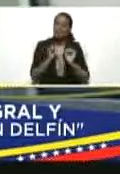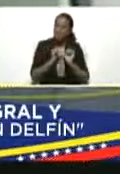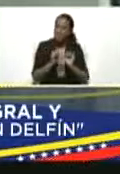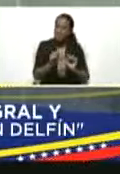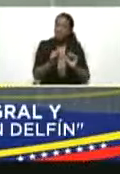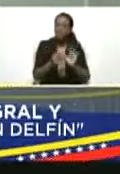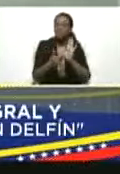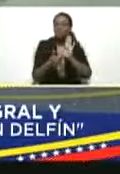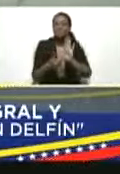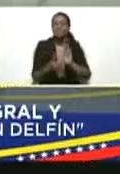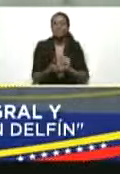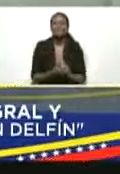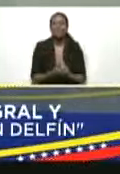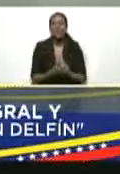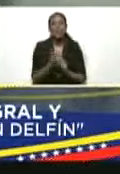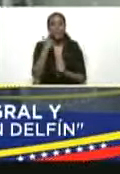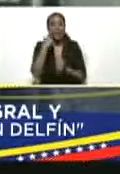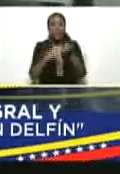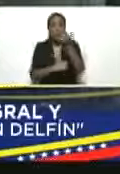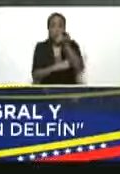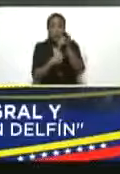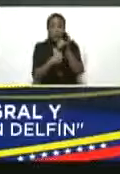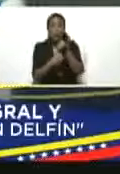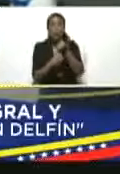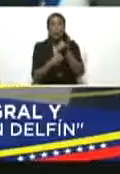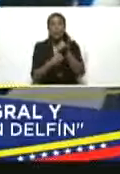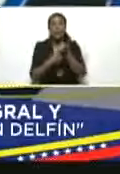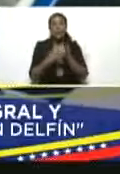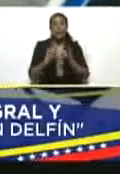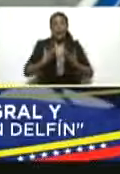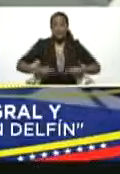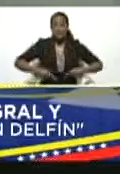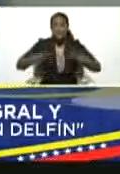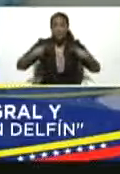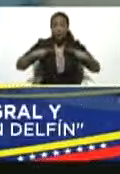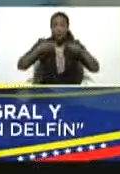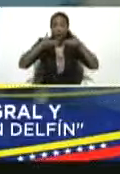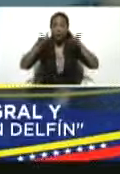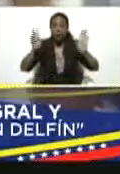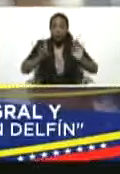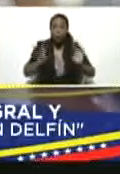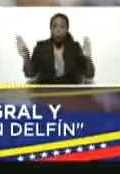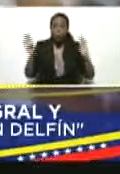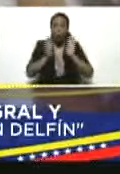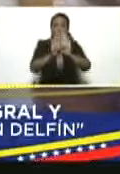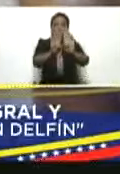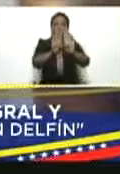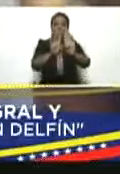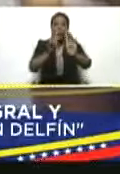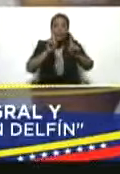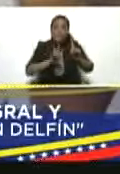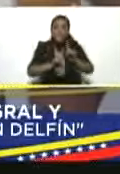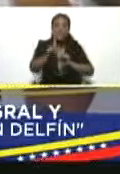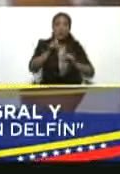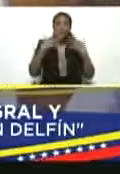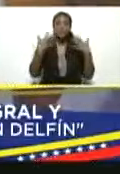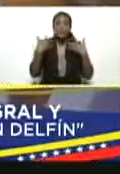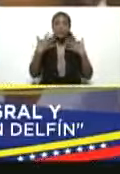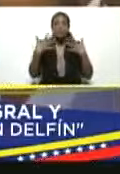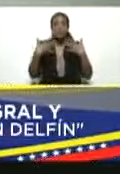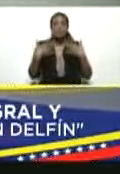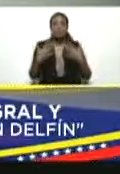adelante pues vamos a soporte a soporte vital que es la puerta de entrada del cdi cuando viene un paciente con una